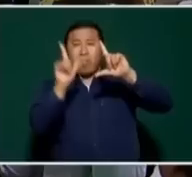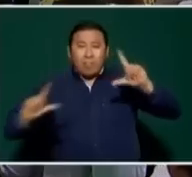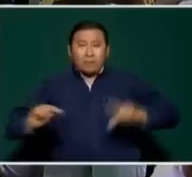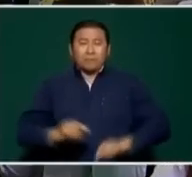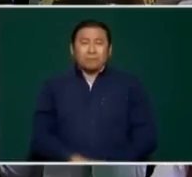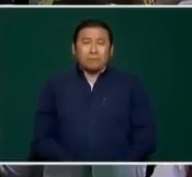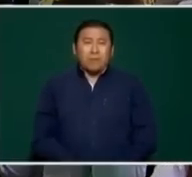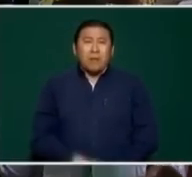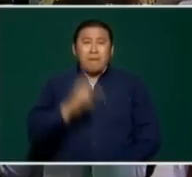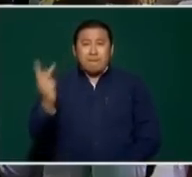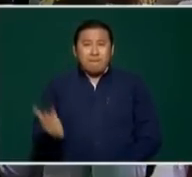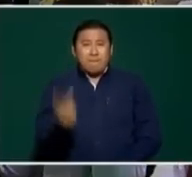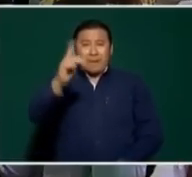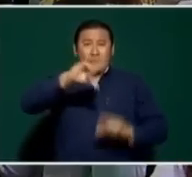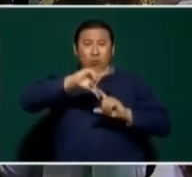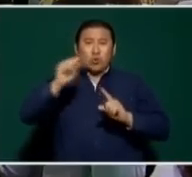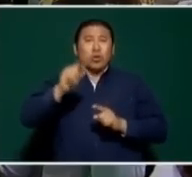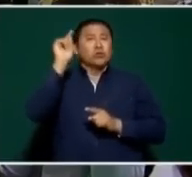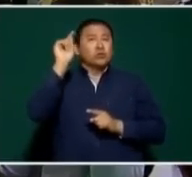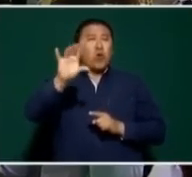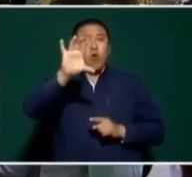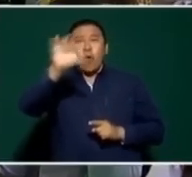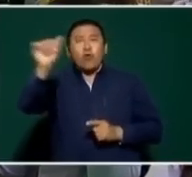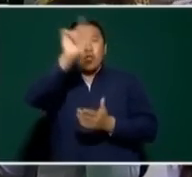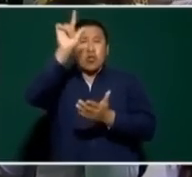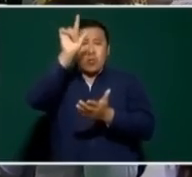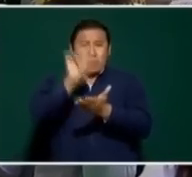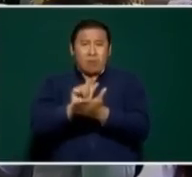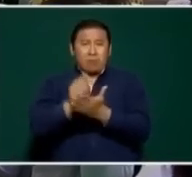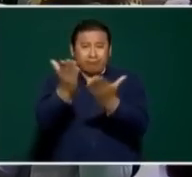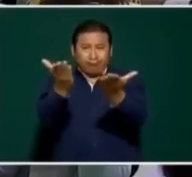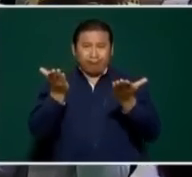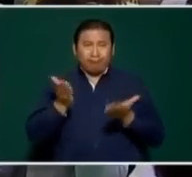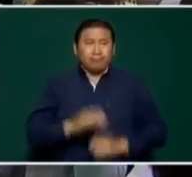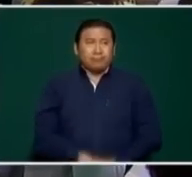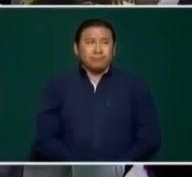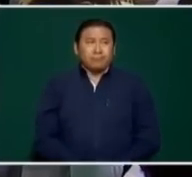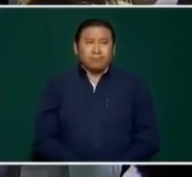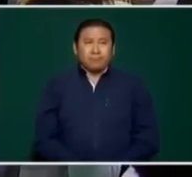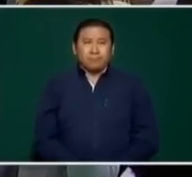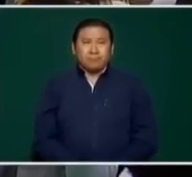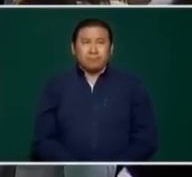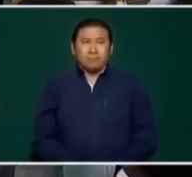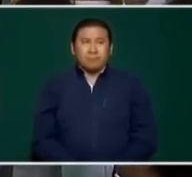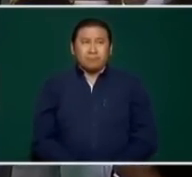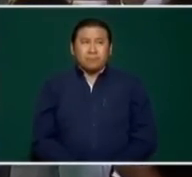porque tú, otro local, a ver.